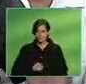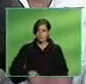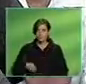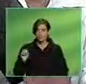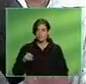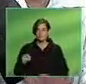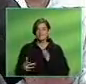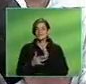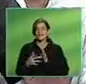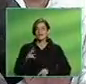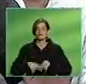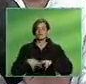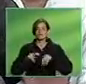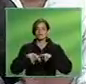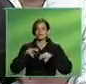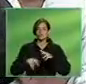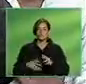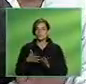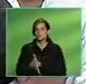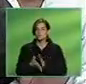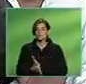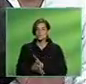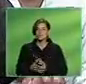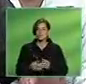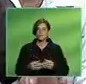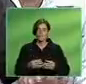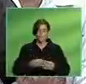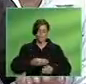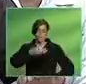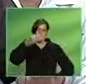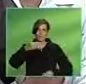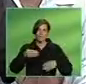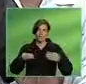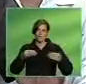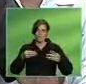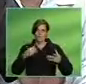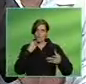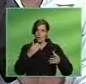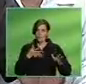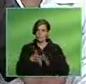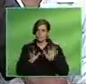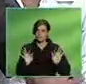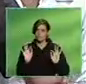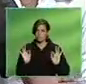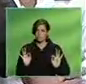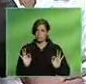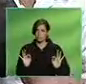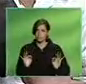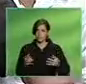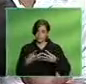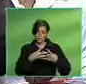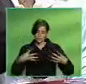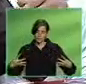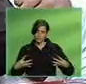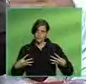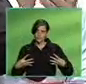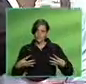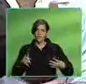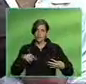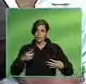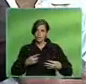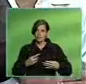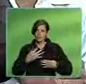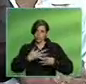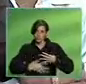esta técnica constructiva se basa en paneles de poliestireno expandido con unas mallas metálicas a las que luego se